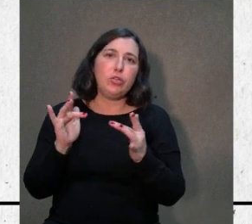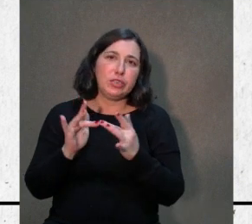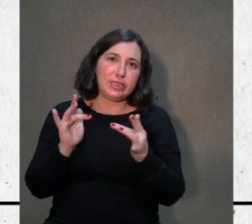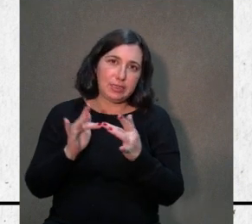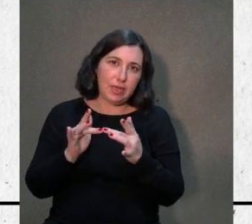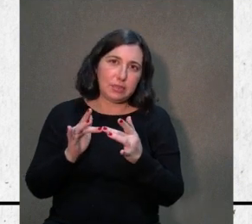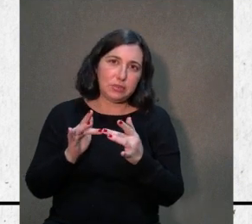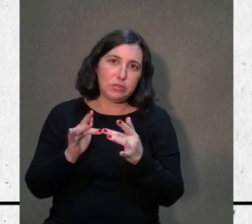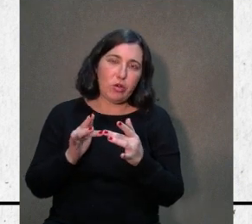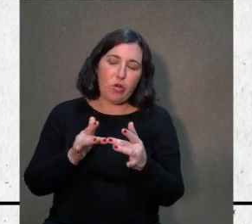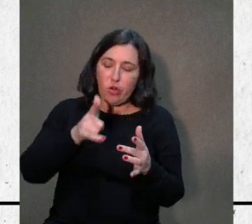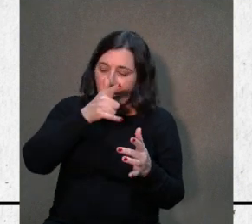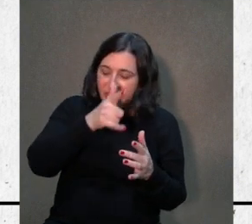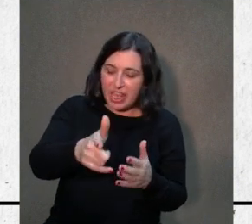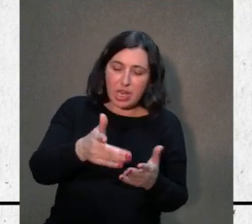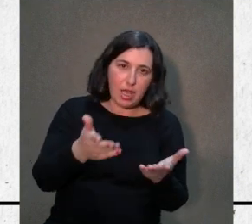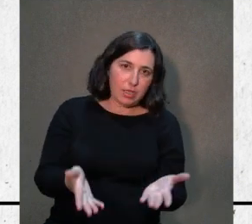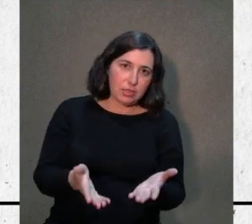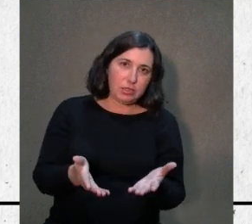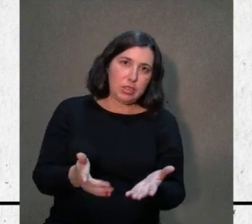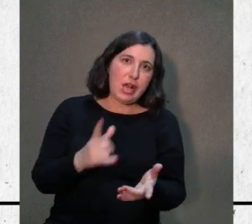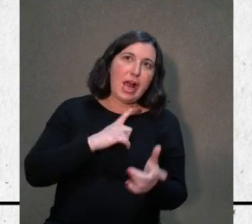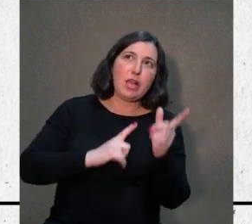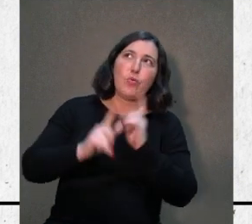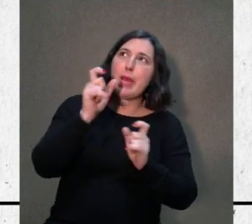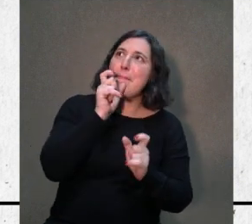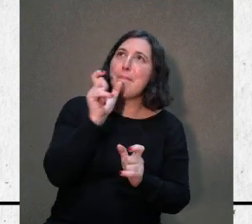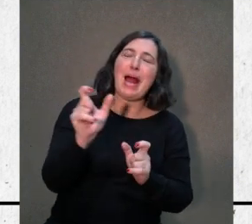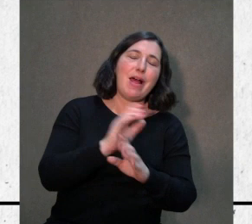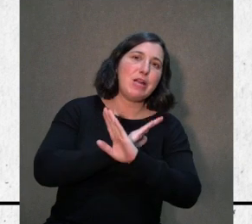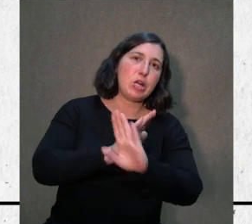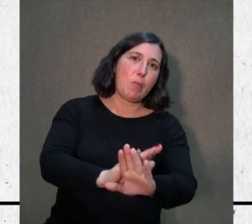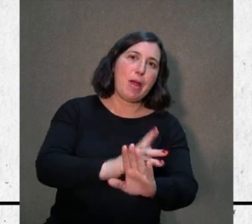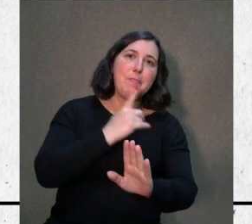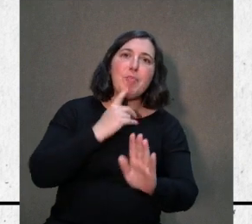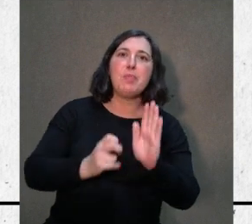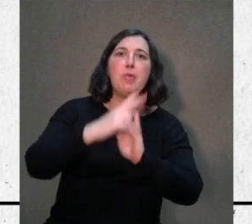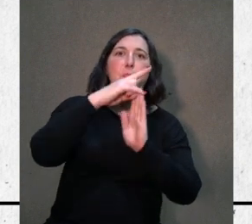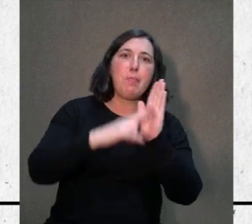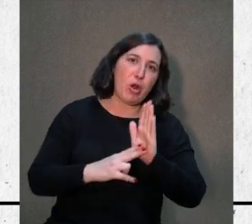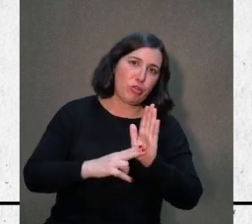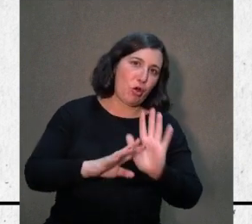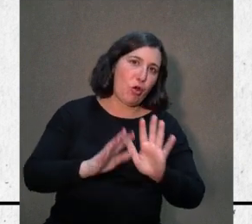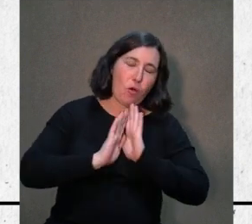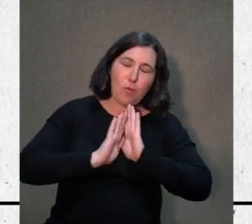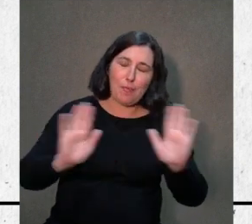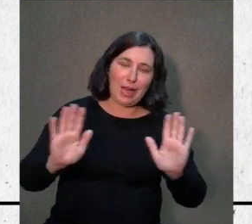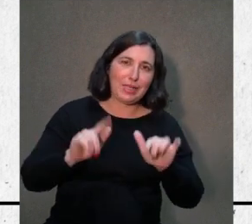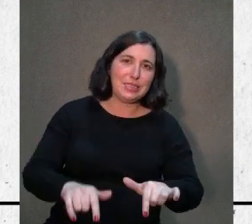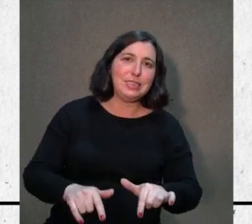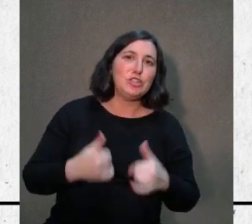en contacto directo. Hay palabras que no quiero escuchar nunca más, como